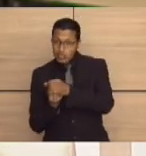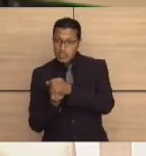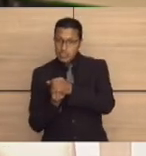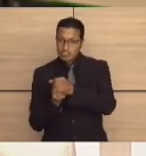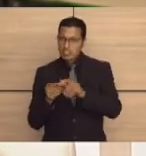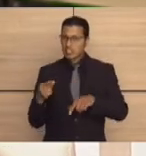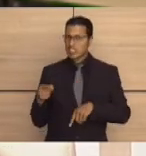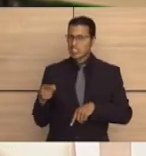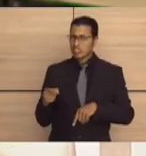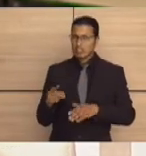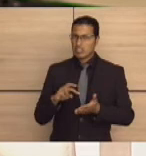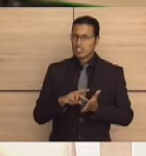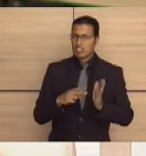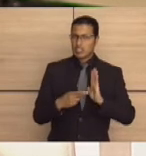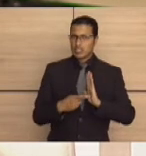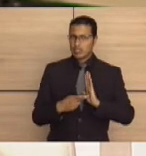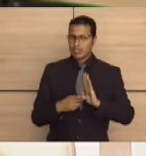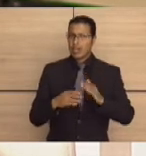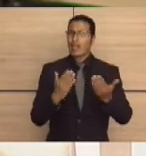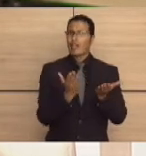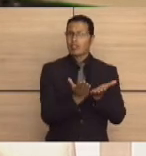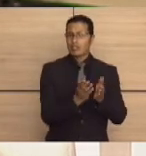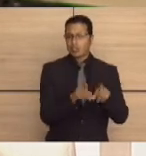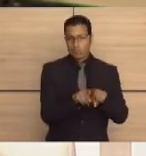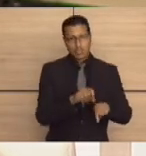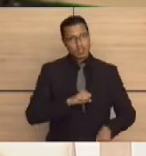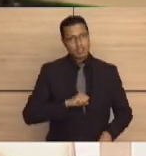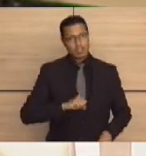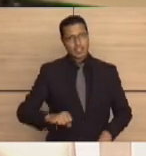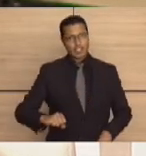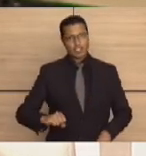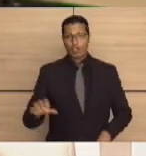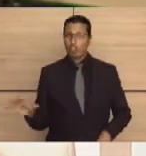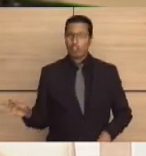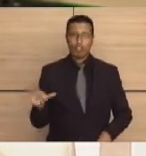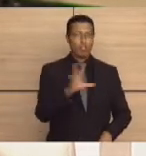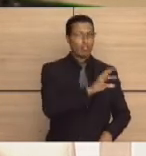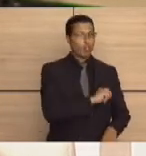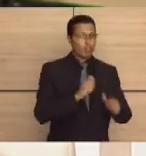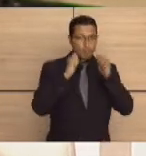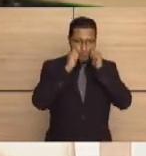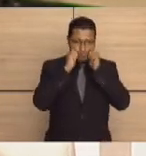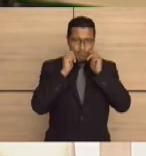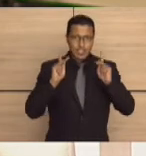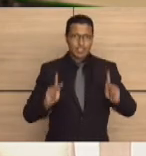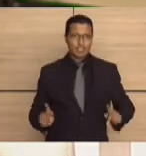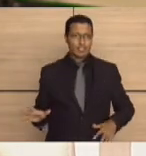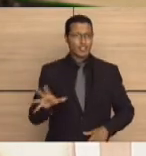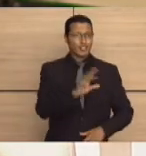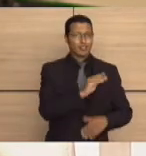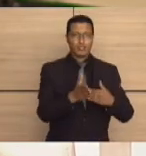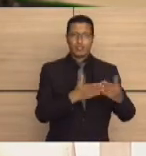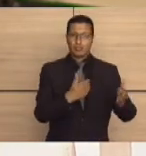la definición como tal de la educación. Un derecho para todo ser humano, sin medir pues